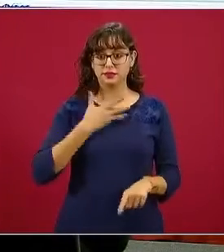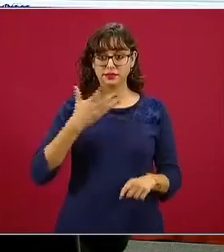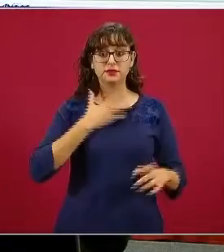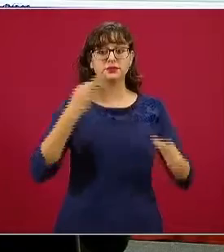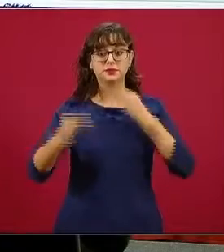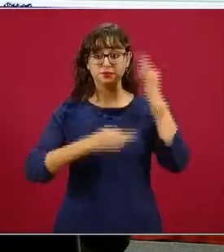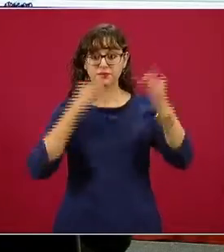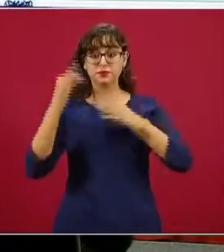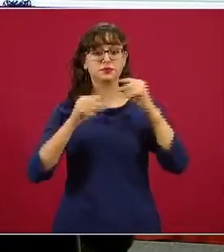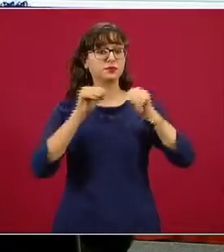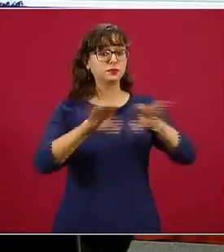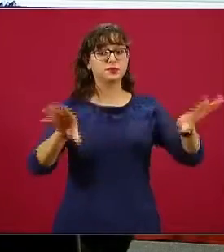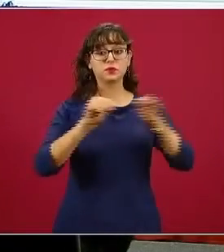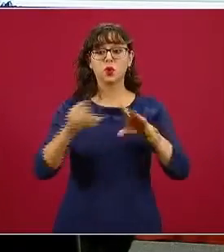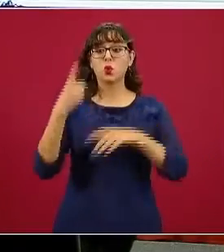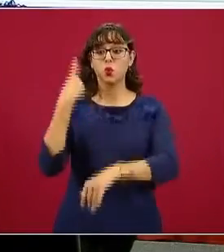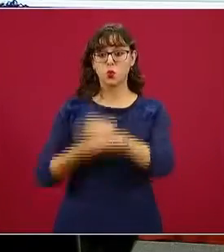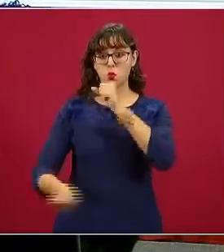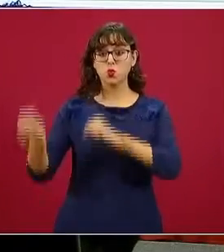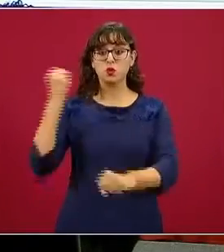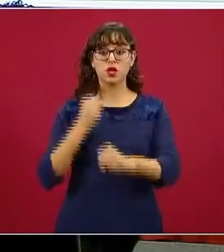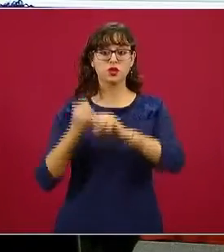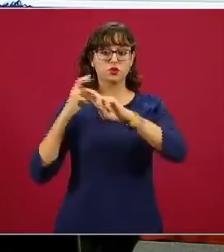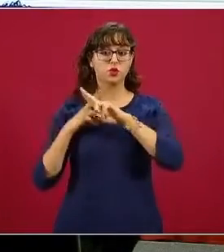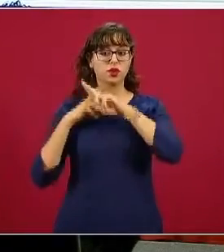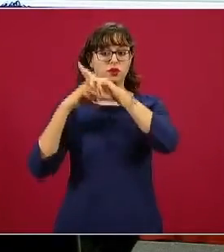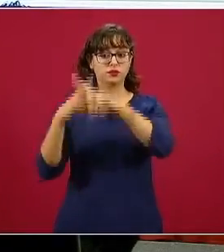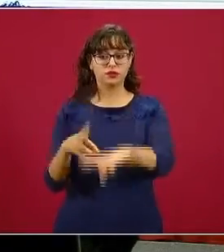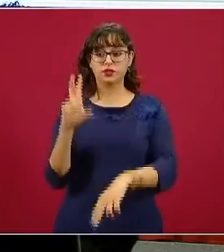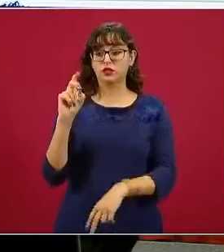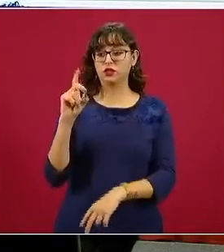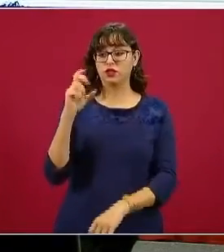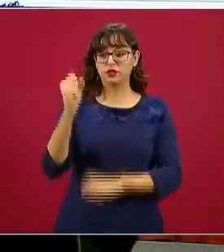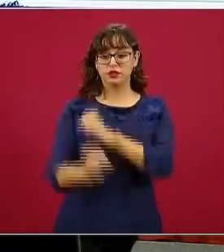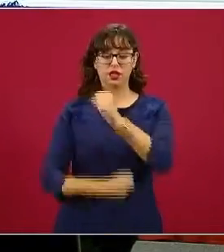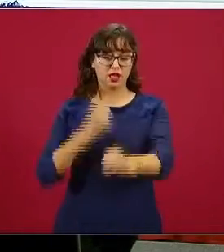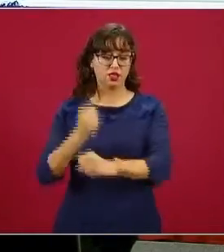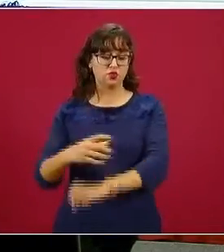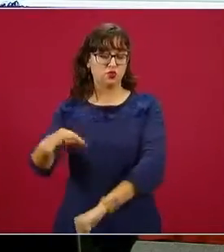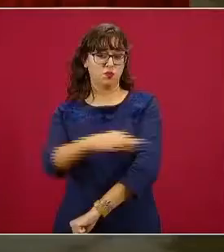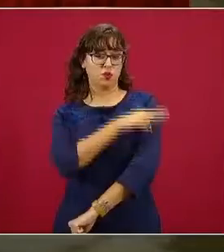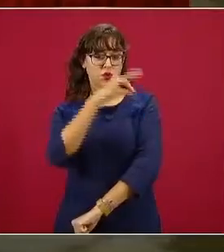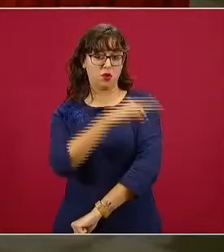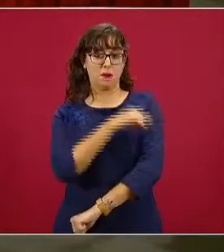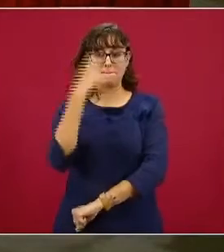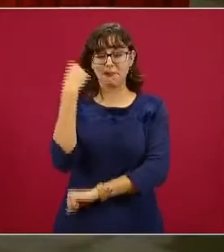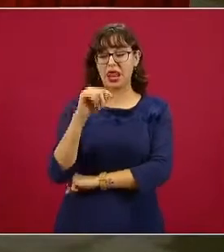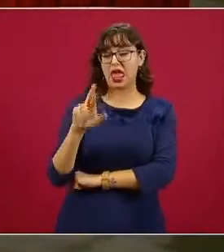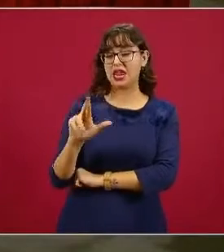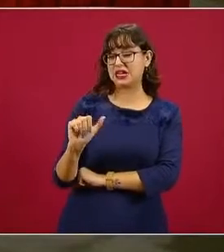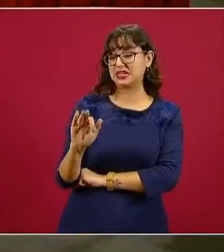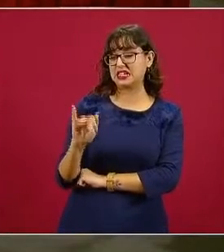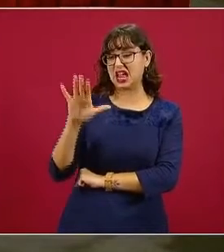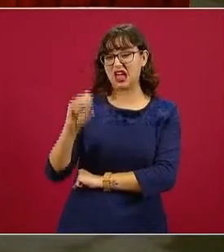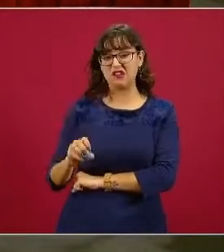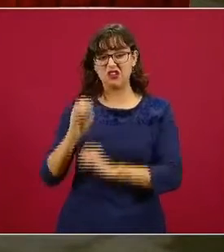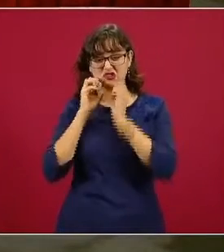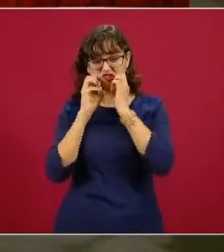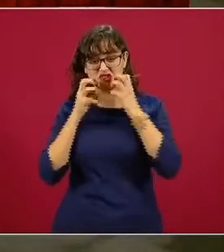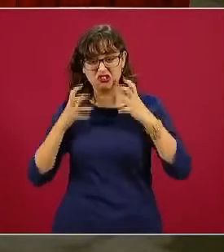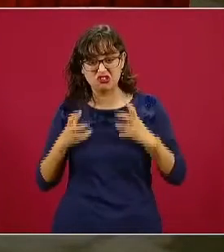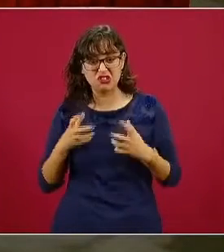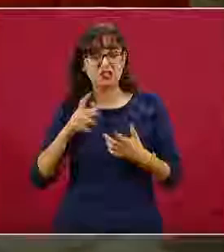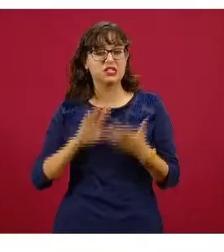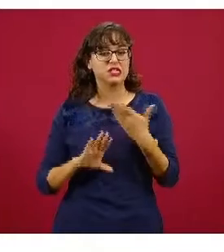a jornadas. El año pasado, que cumplimos 30 años de vacunación antirrábica, este es el año 31, emitimos